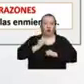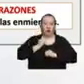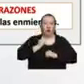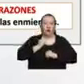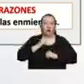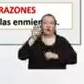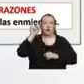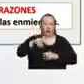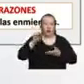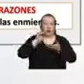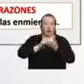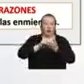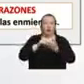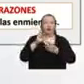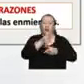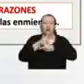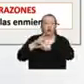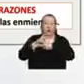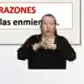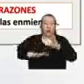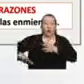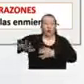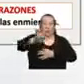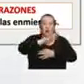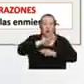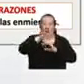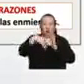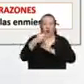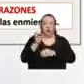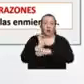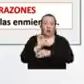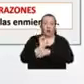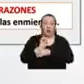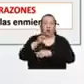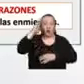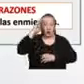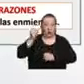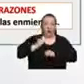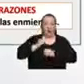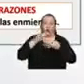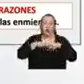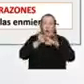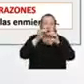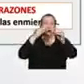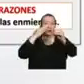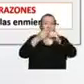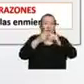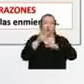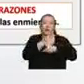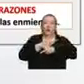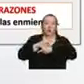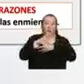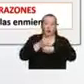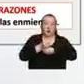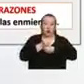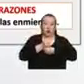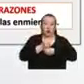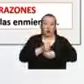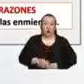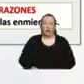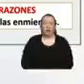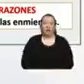de la soberanía internacional la reforma era las fuerzas armadas tienen como misión fundamental la defensa sobre han internacional y